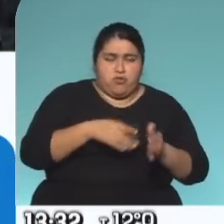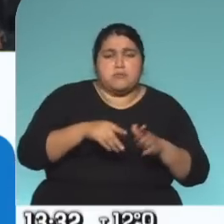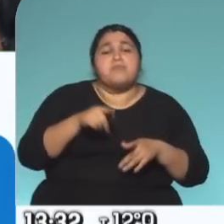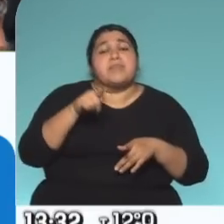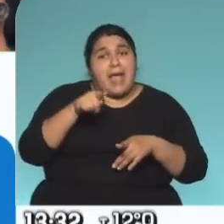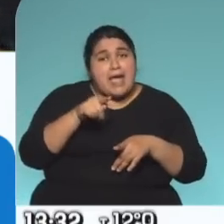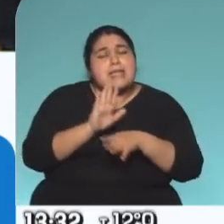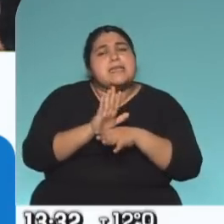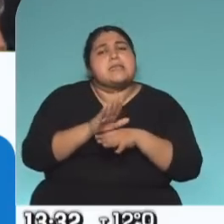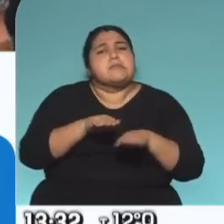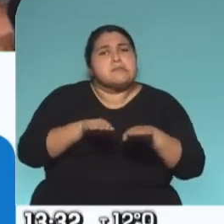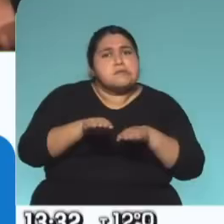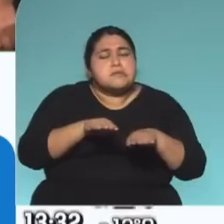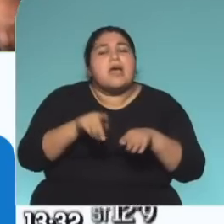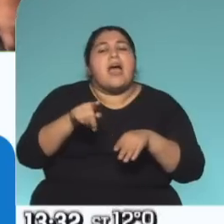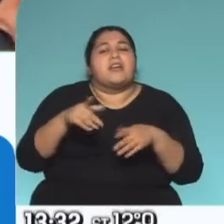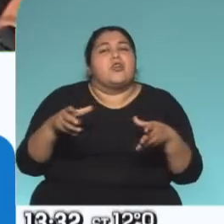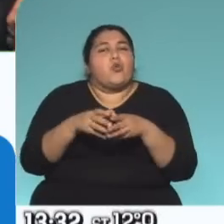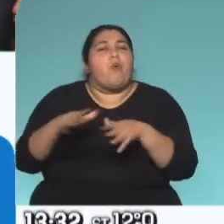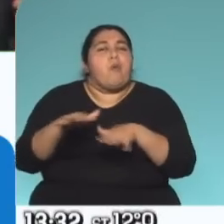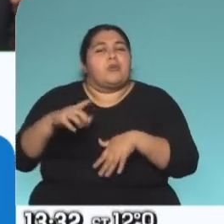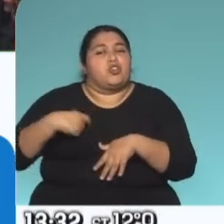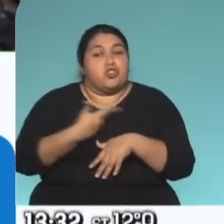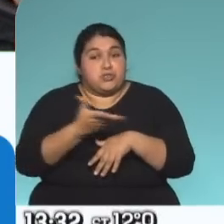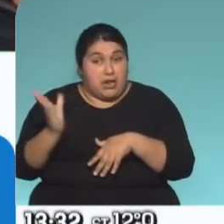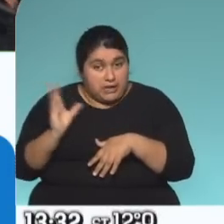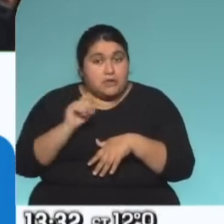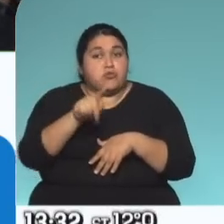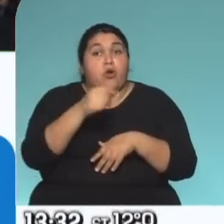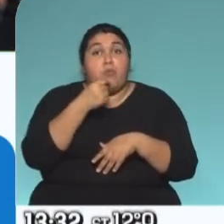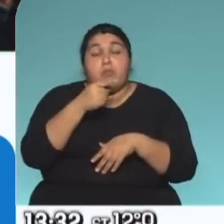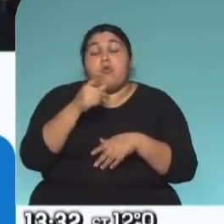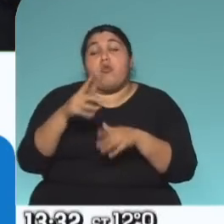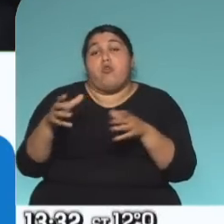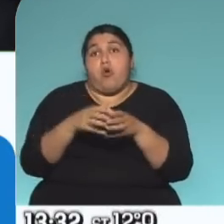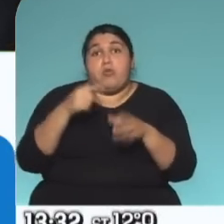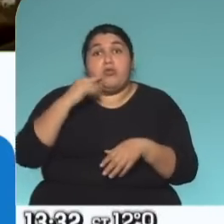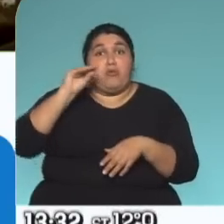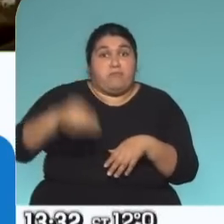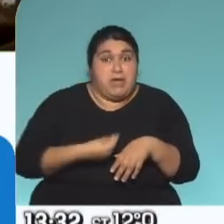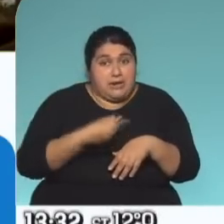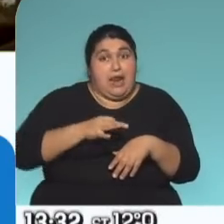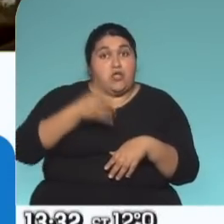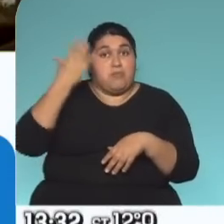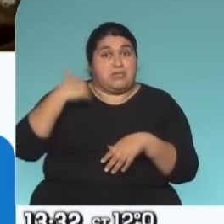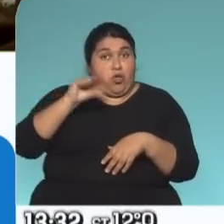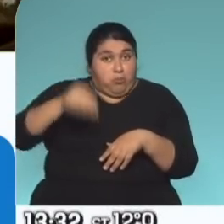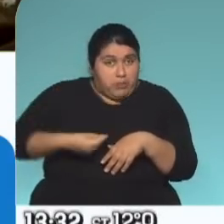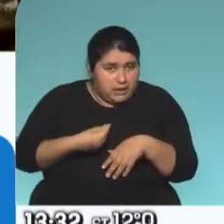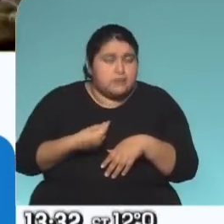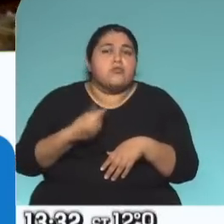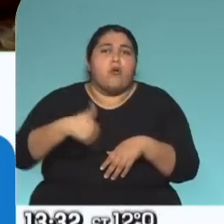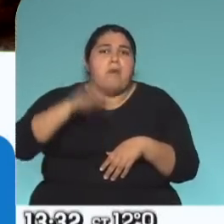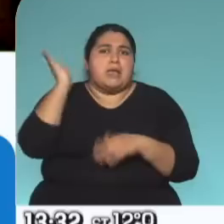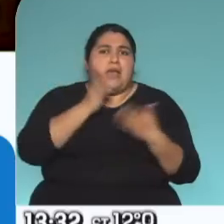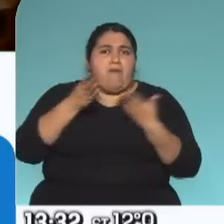la recuperación del Movimiento al Socialismo, que después de esa grave derrota política en noviembre del año pasado, es favorito en las